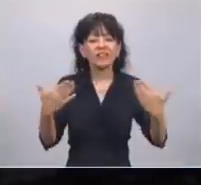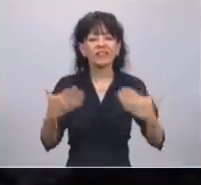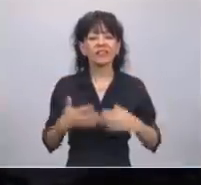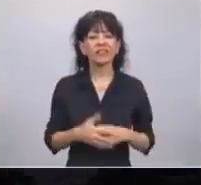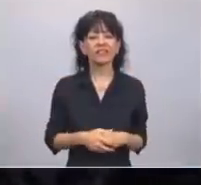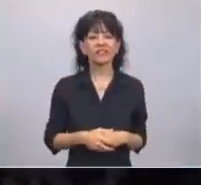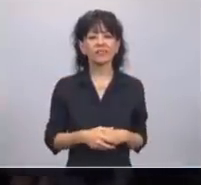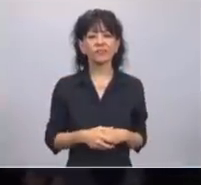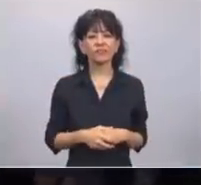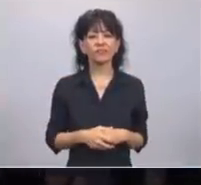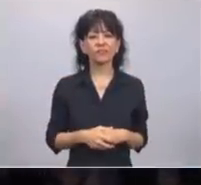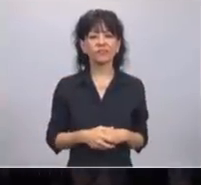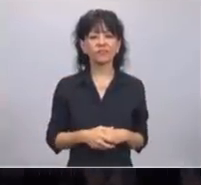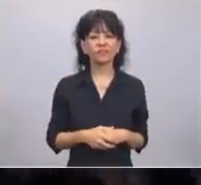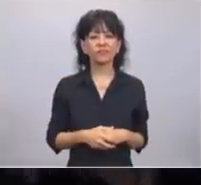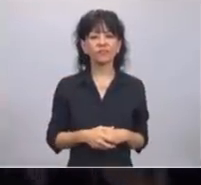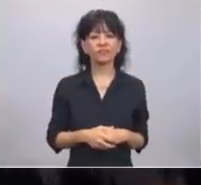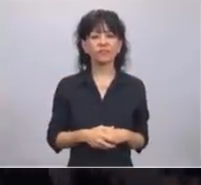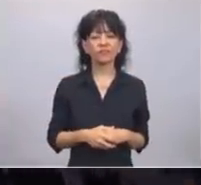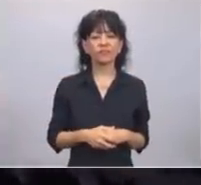Gracias.